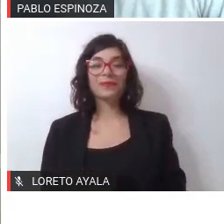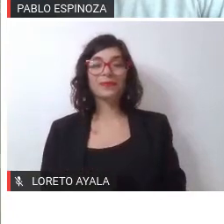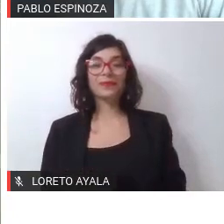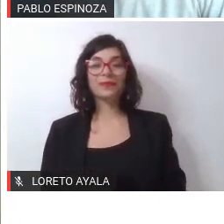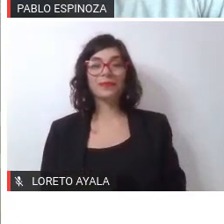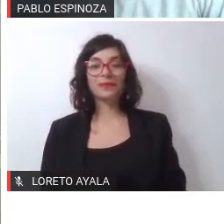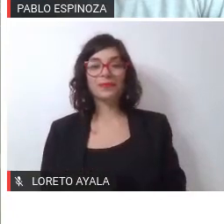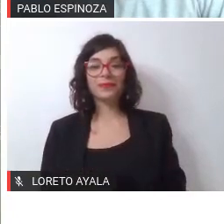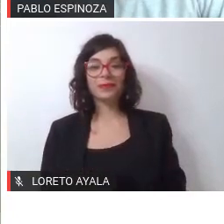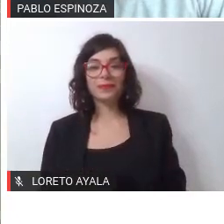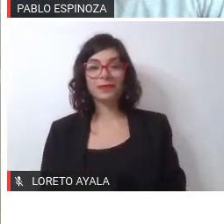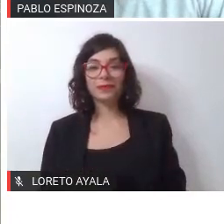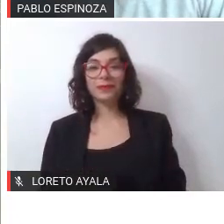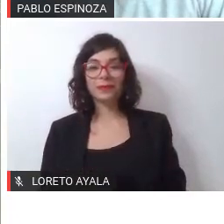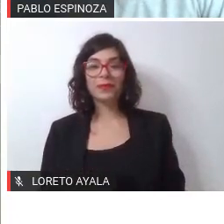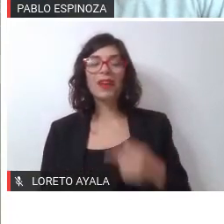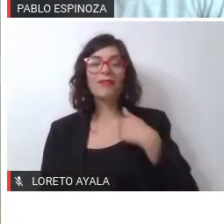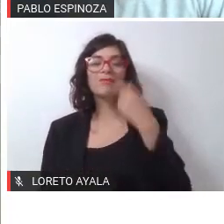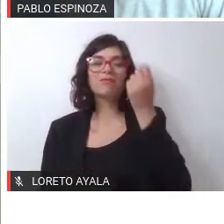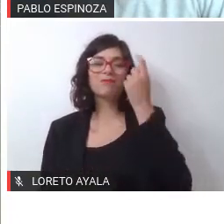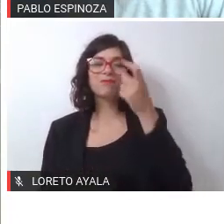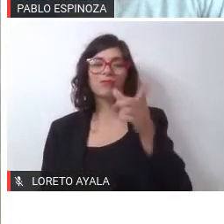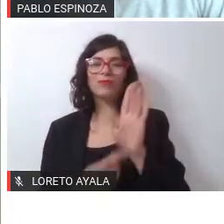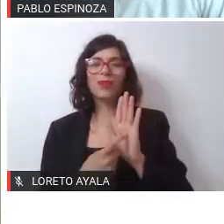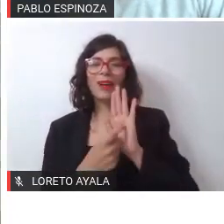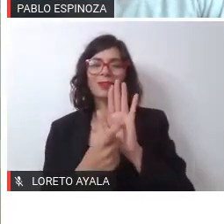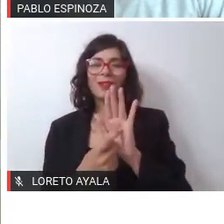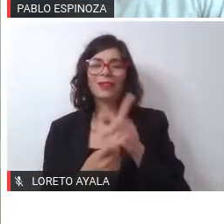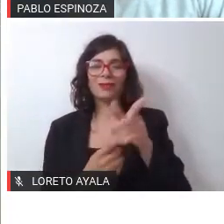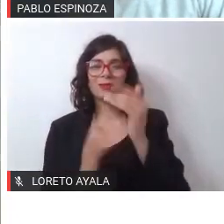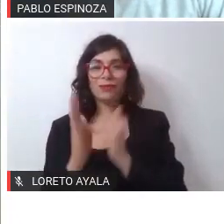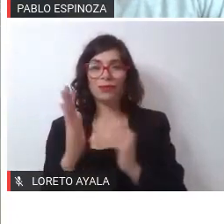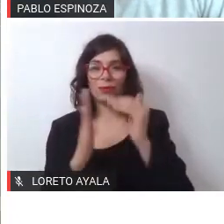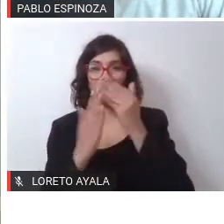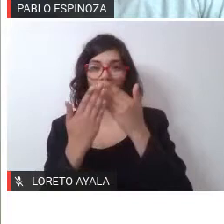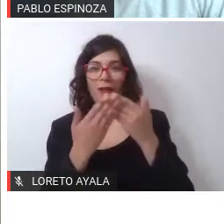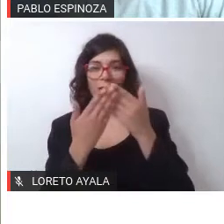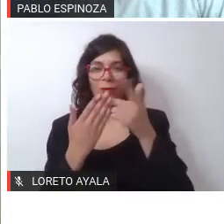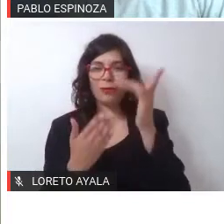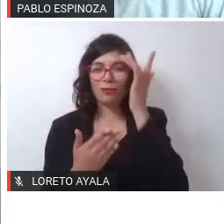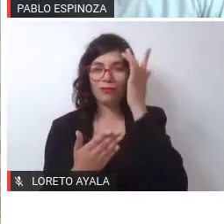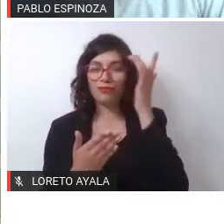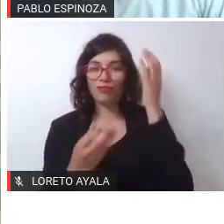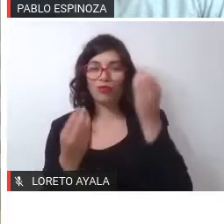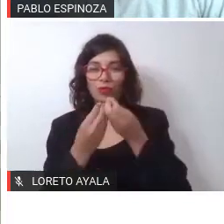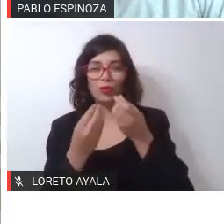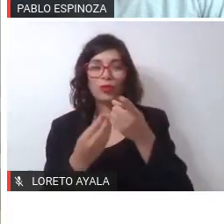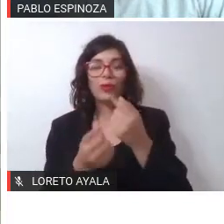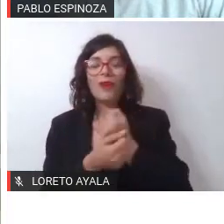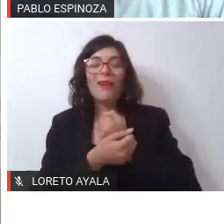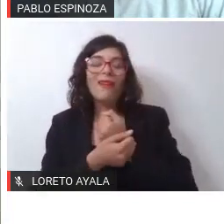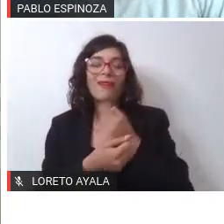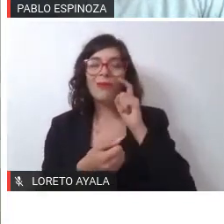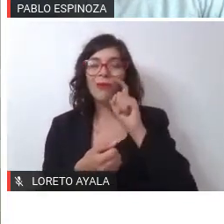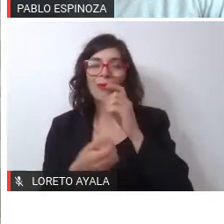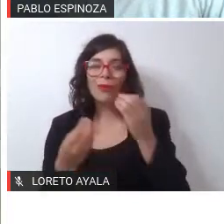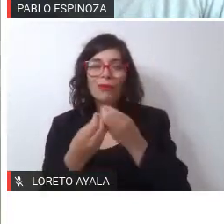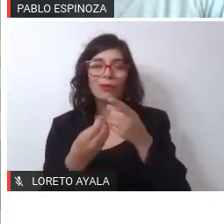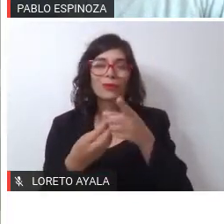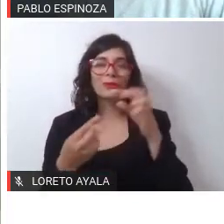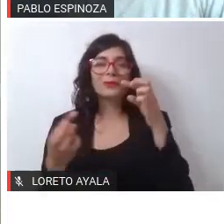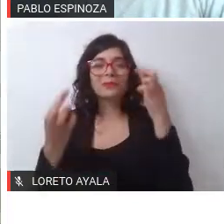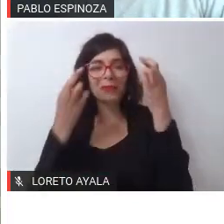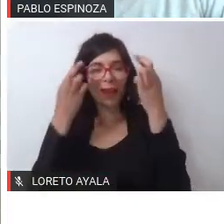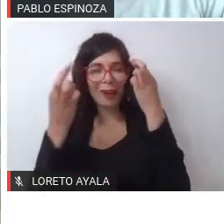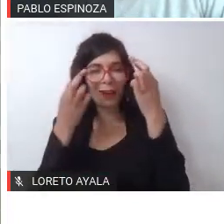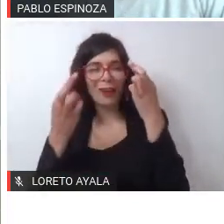preparación académica que tienes, sabemos también de tu amor por la pedagogía y la docencia, así que